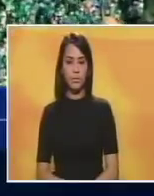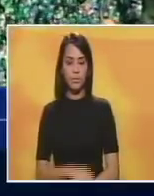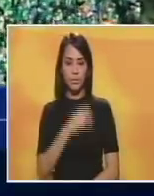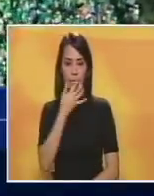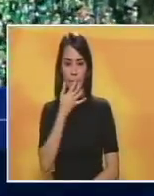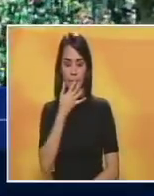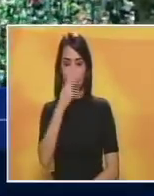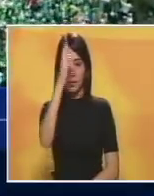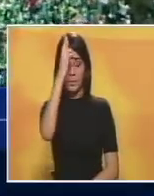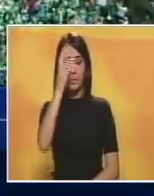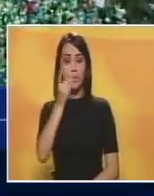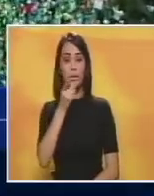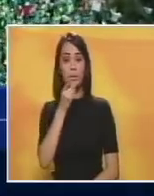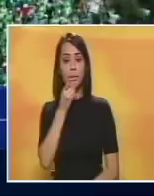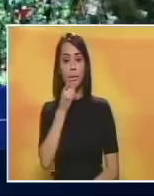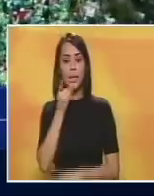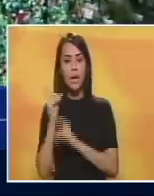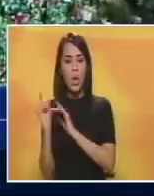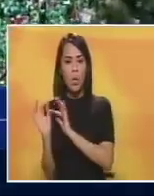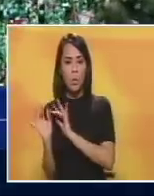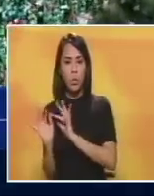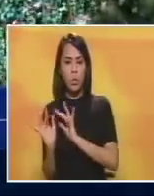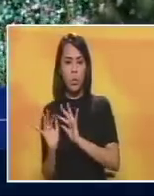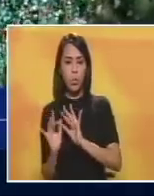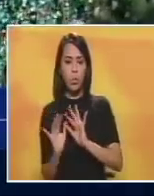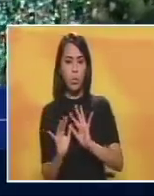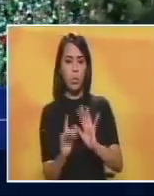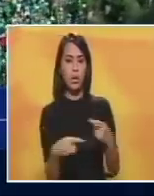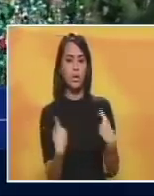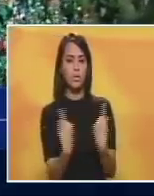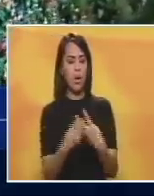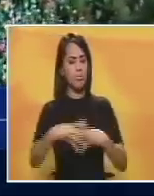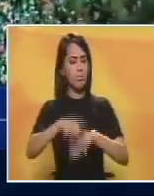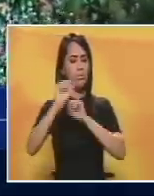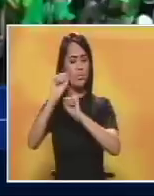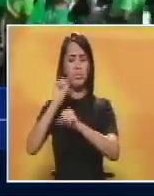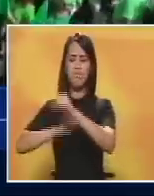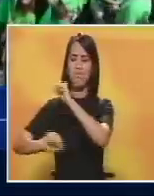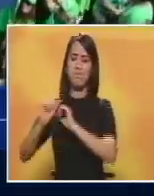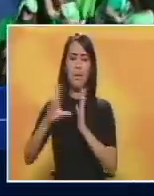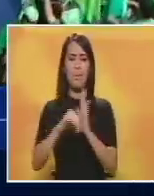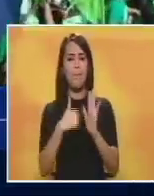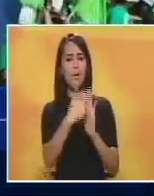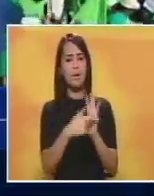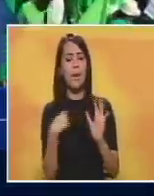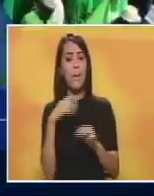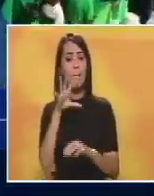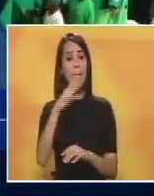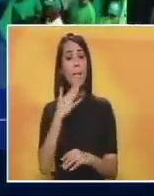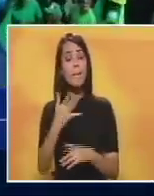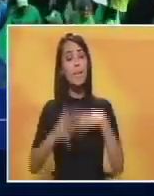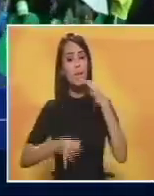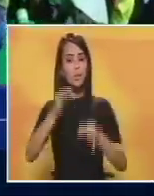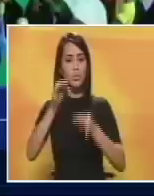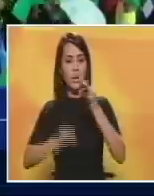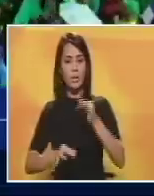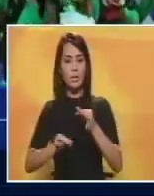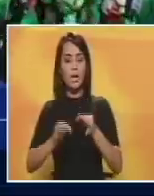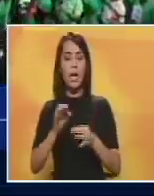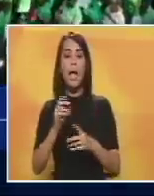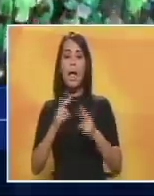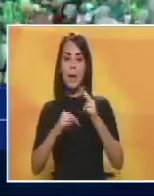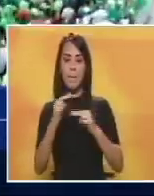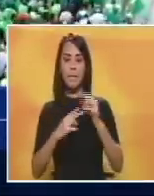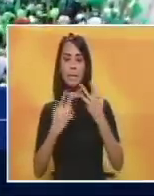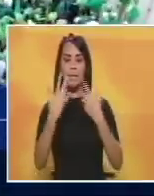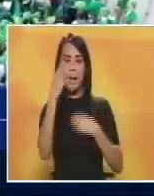En República Dominicana, miles de personas marcharon en Santo Domingo en rechazo a la corrupción y la impunidad en el país y pedir justicia en el caso Odebrecht.